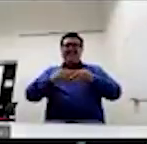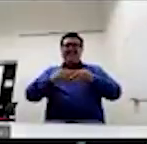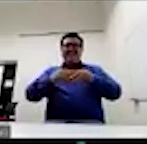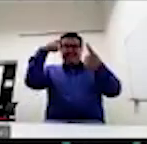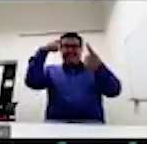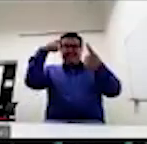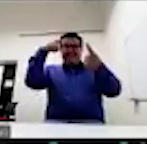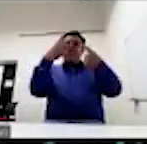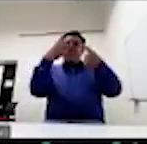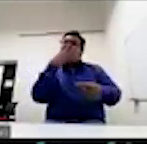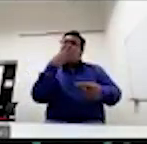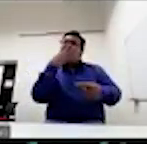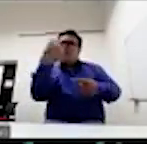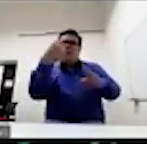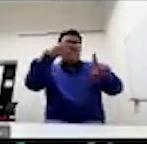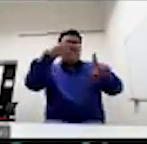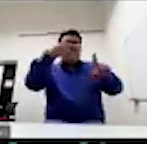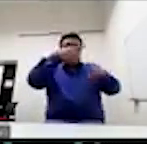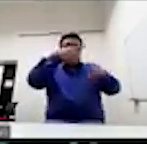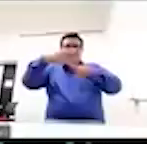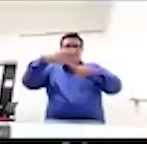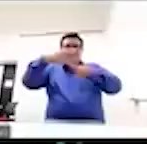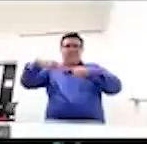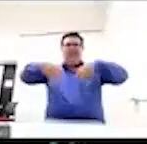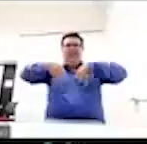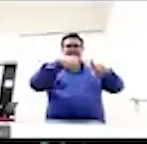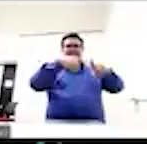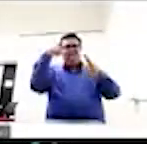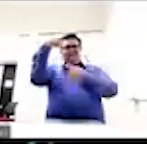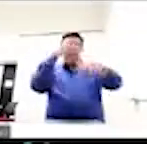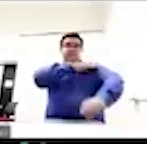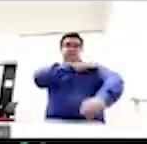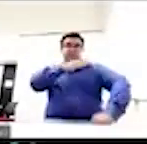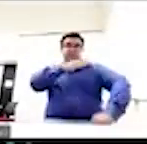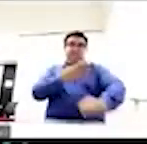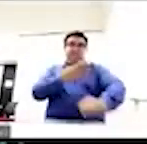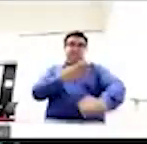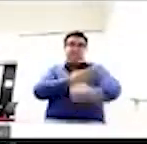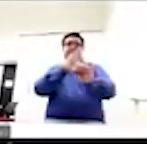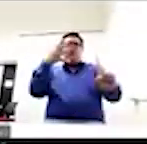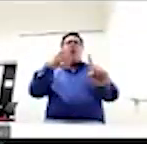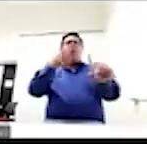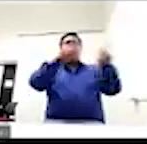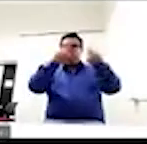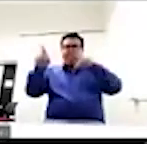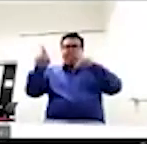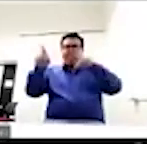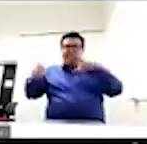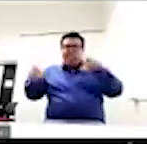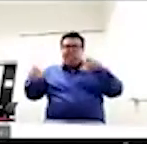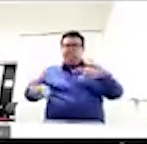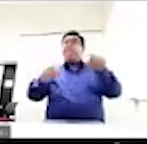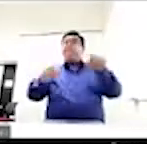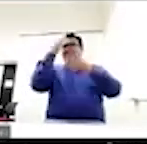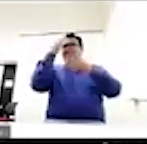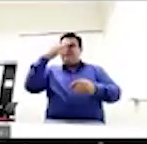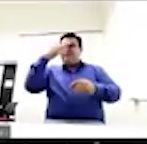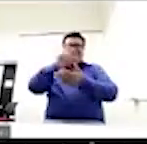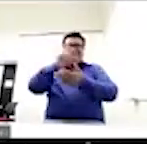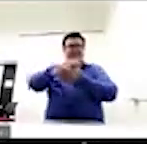entre otros bellos y poderosos animales, han sido utilizados para describir con menosprecio una